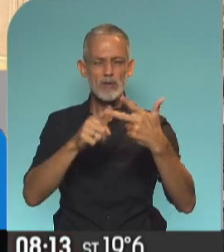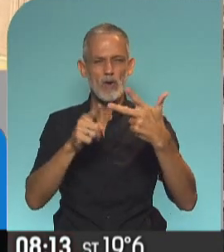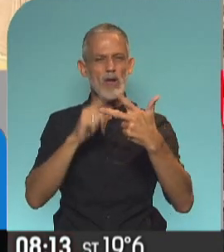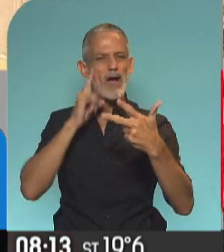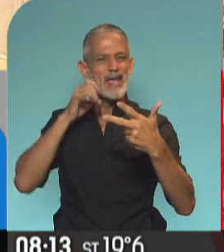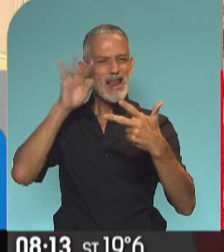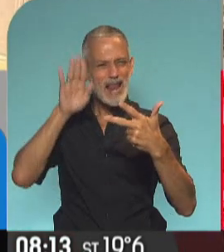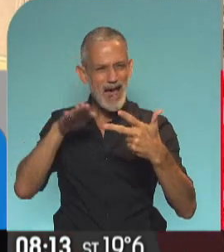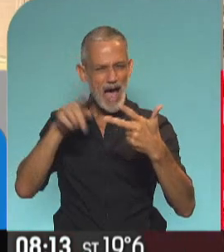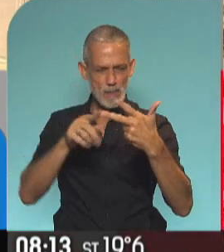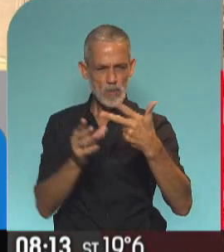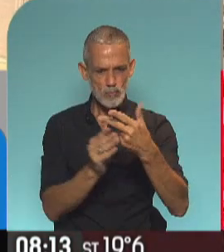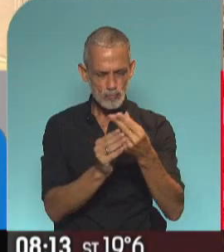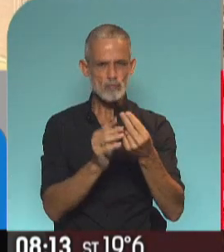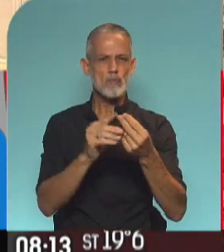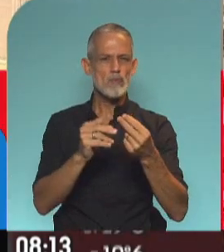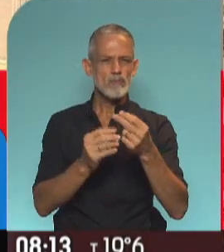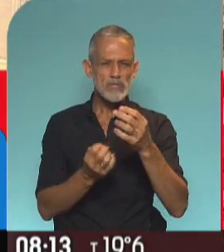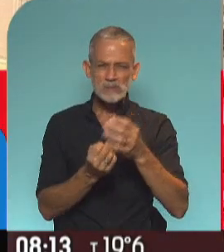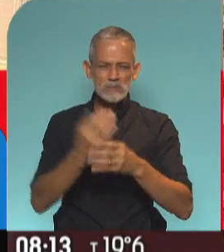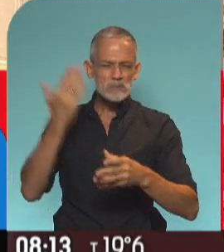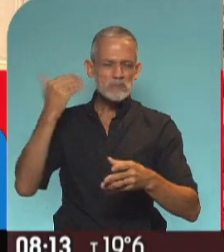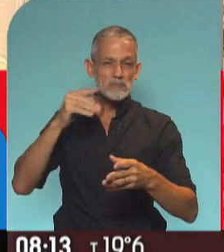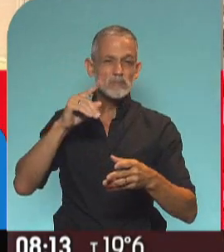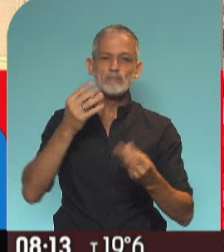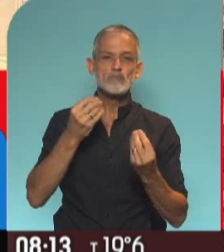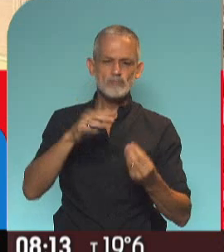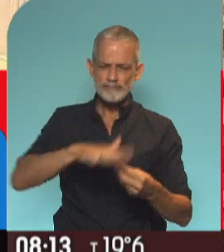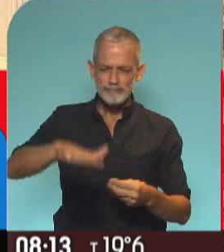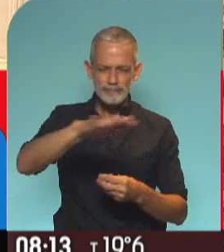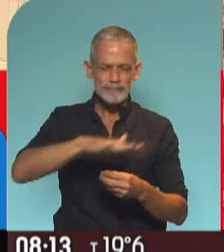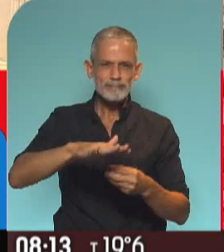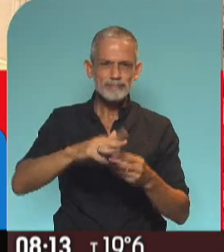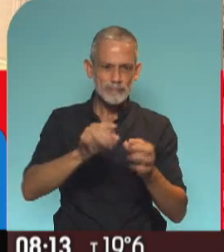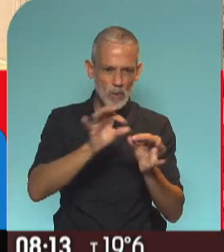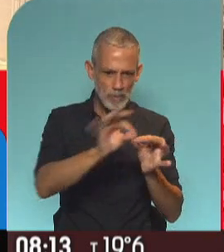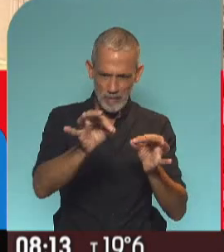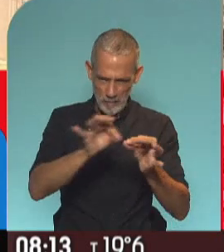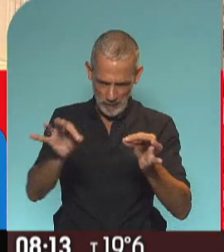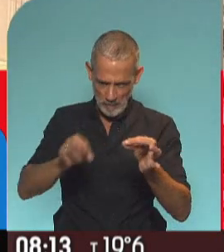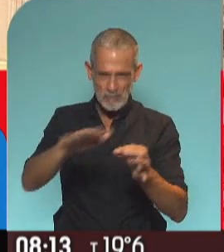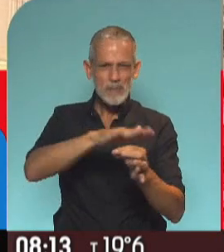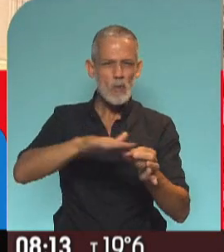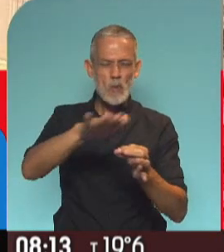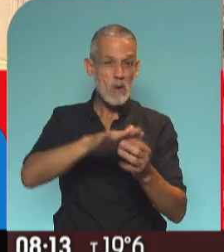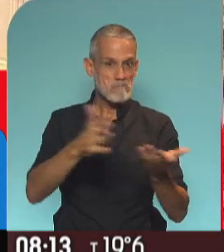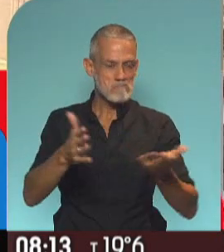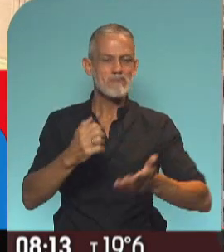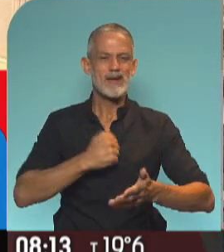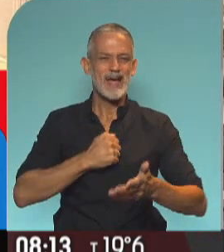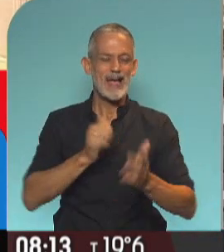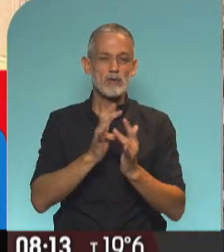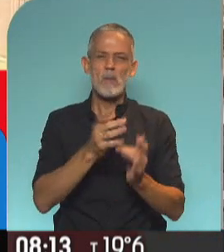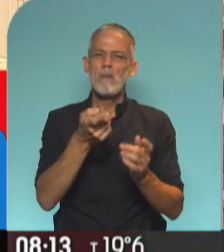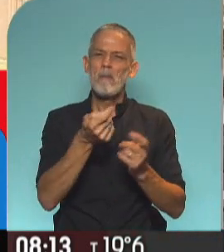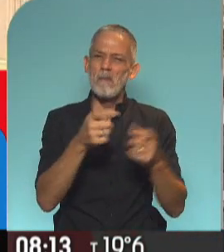su desarrollo en algunos pocos miles de kilómetros cuadrados, ¿no? Y qué llamativo, ¿no? Bueno, que el cristianismo además sea